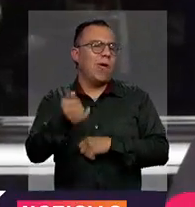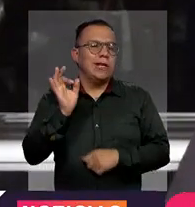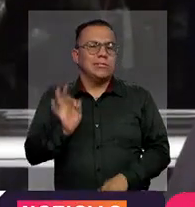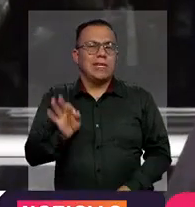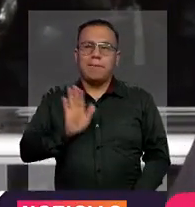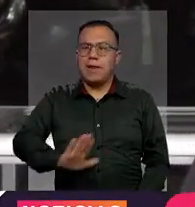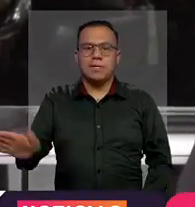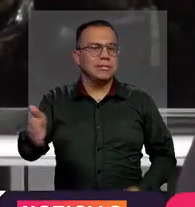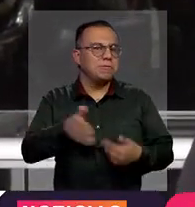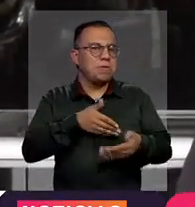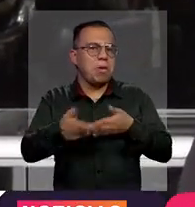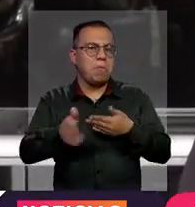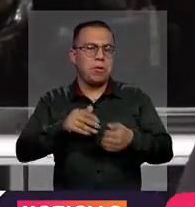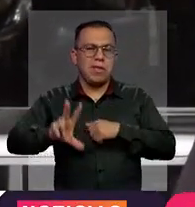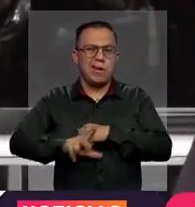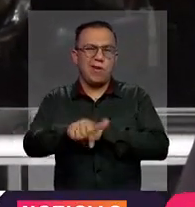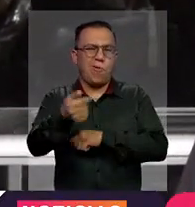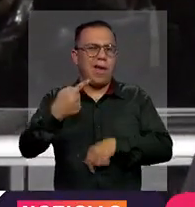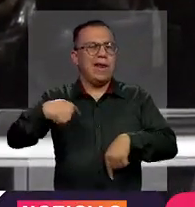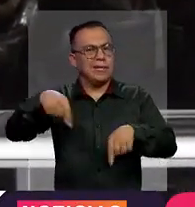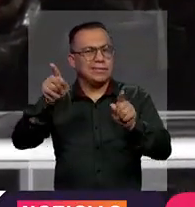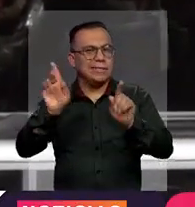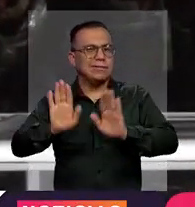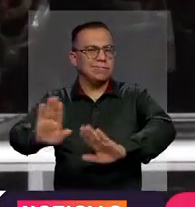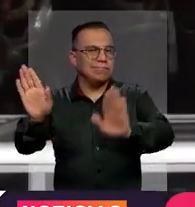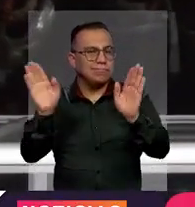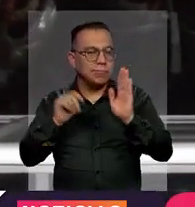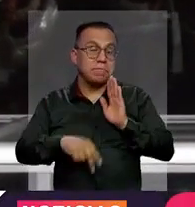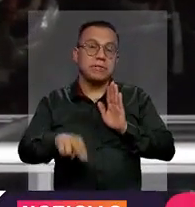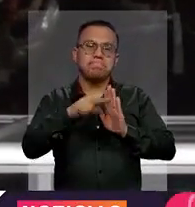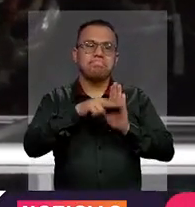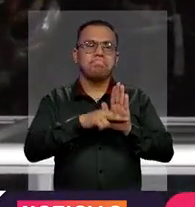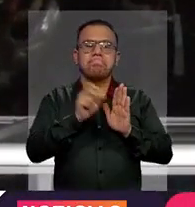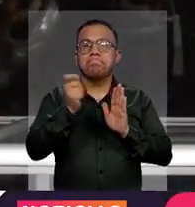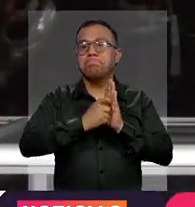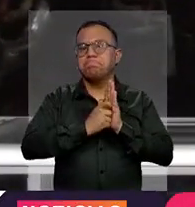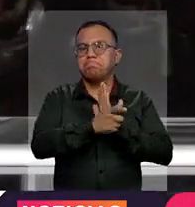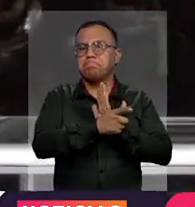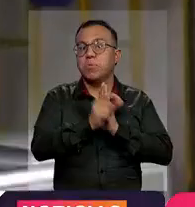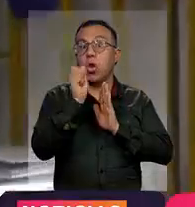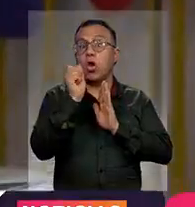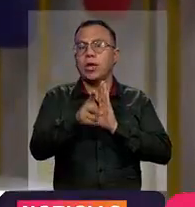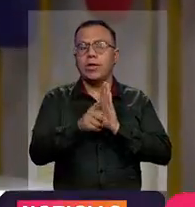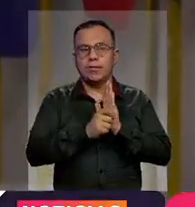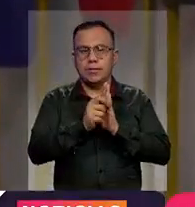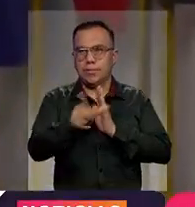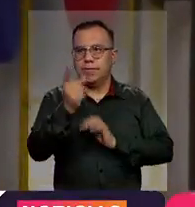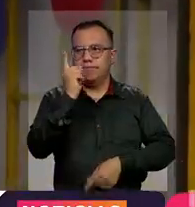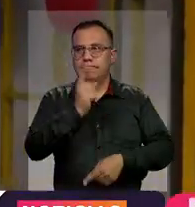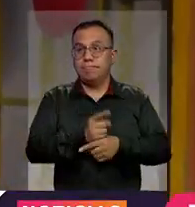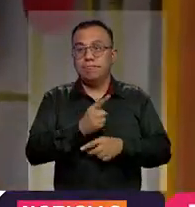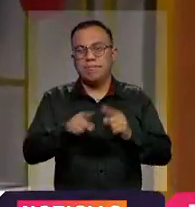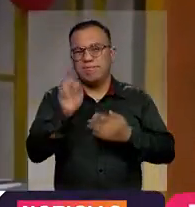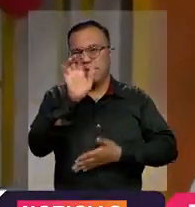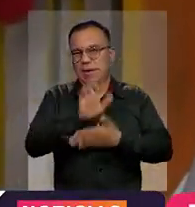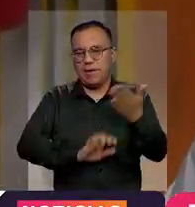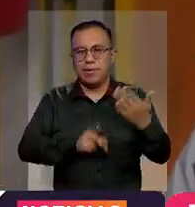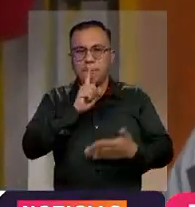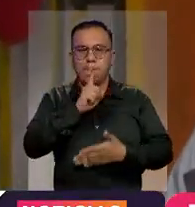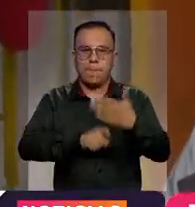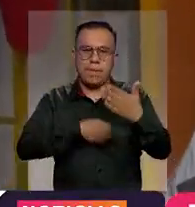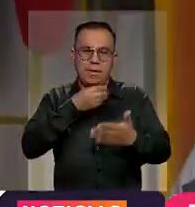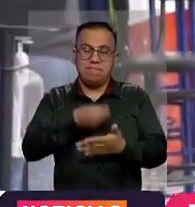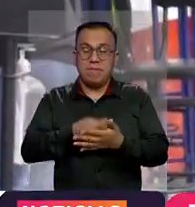roba como sea. Eso es como por cumplir el requisito que mandó la alcaldesa. Lo estamos marcando para evitar